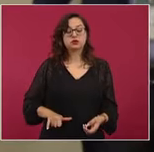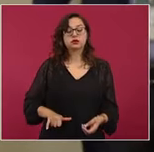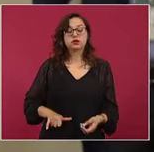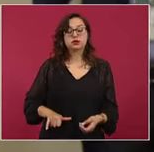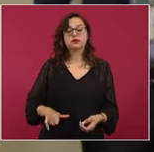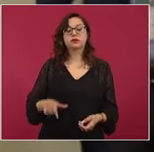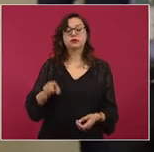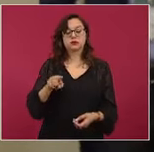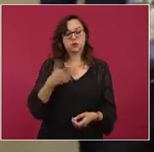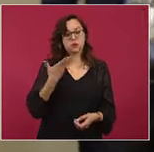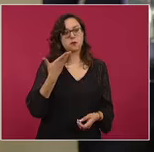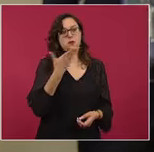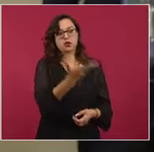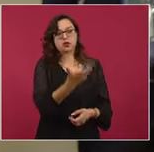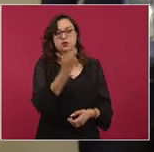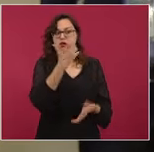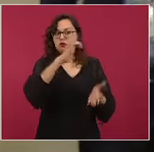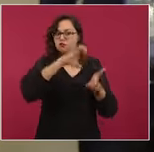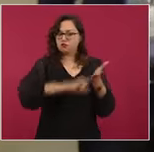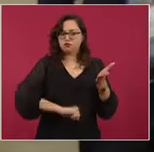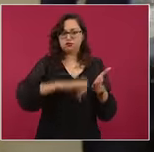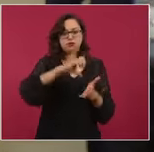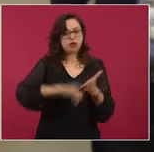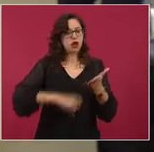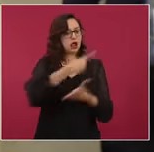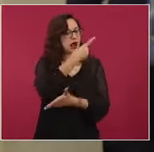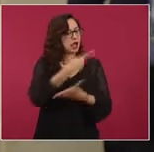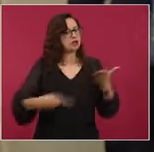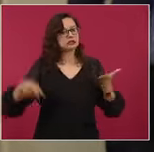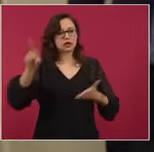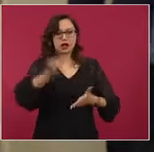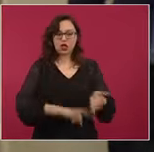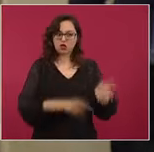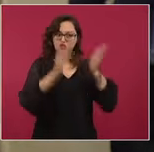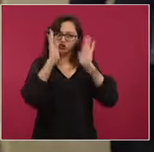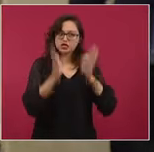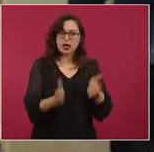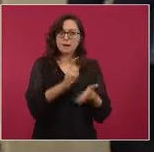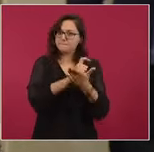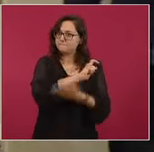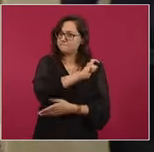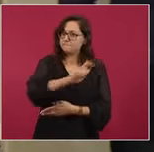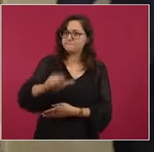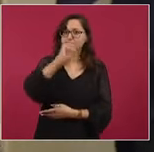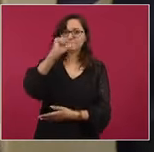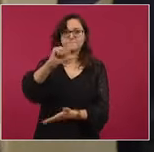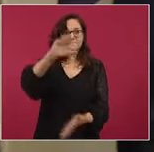solicitó la cancelación de los descuentos, estos se han seguido haciendo, no solo ahí,